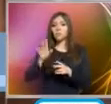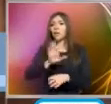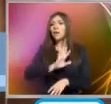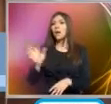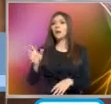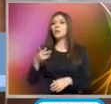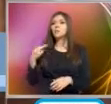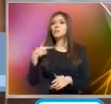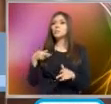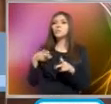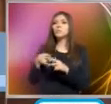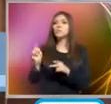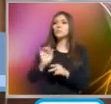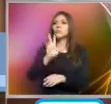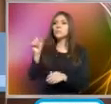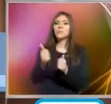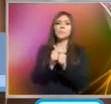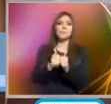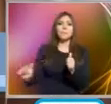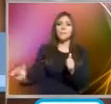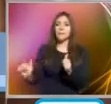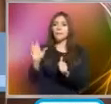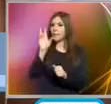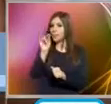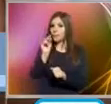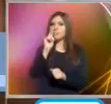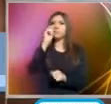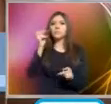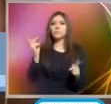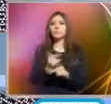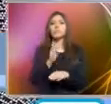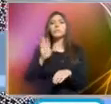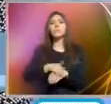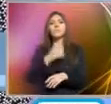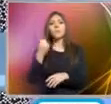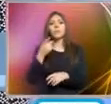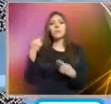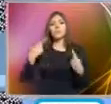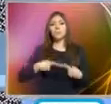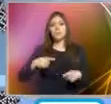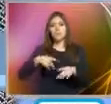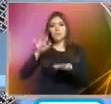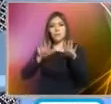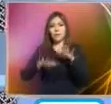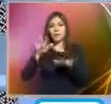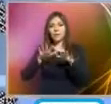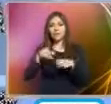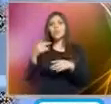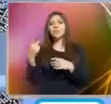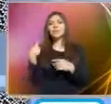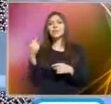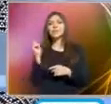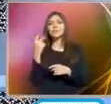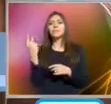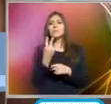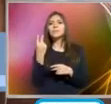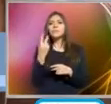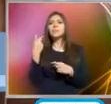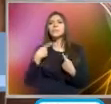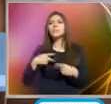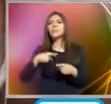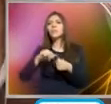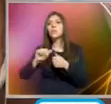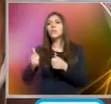después de esto? ¿Qué pasa? ¿Y ¿Qué cómo pasa? enfrentarlo? Porque la gente no deja de amar porque le fueron infieles. Duele muchísimo, pero no dejamos de